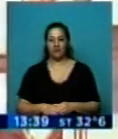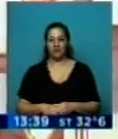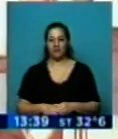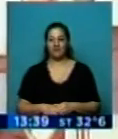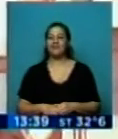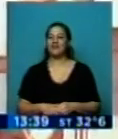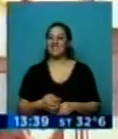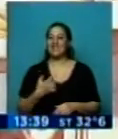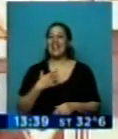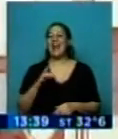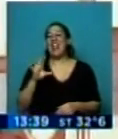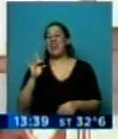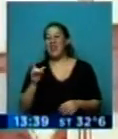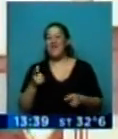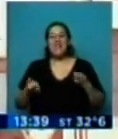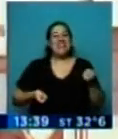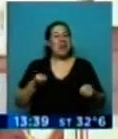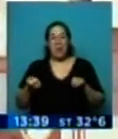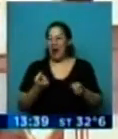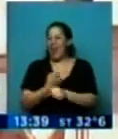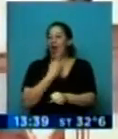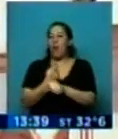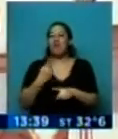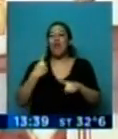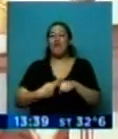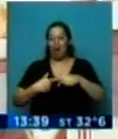Estoy complicado para bailar por la banda.